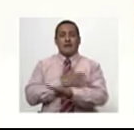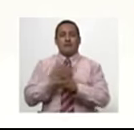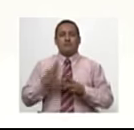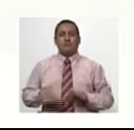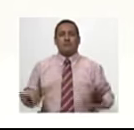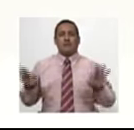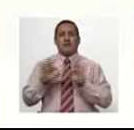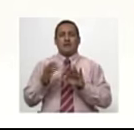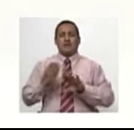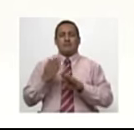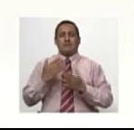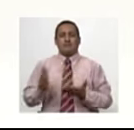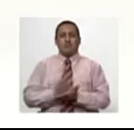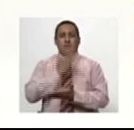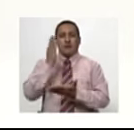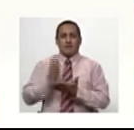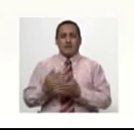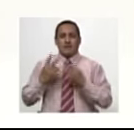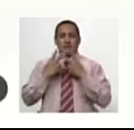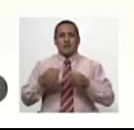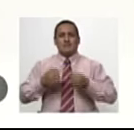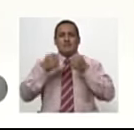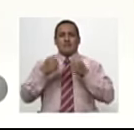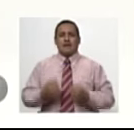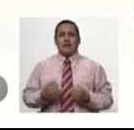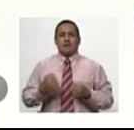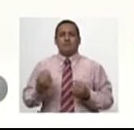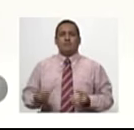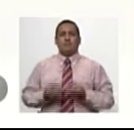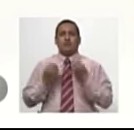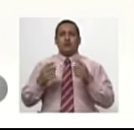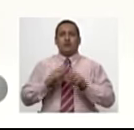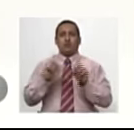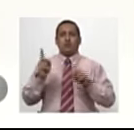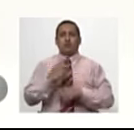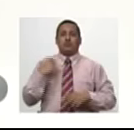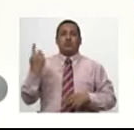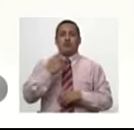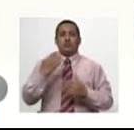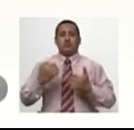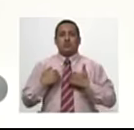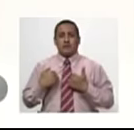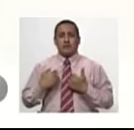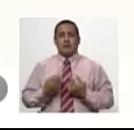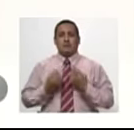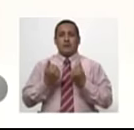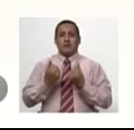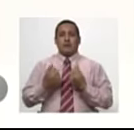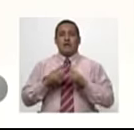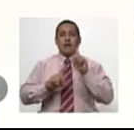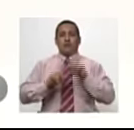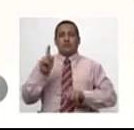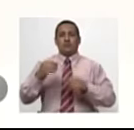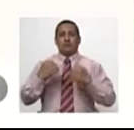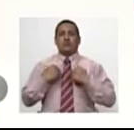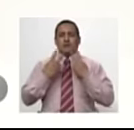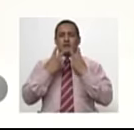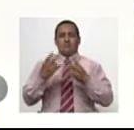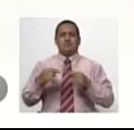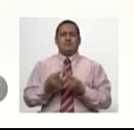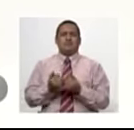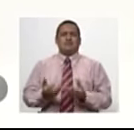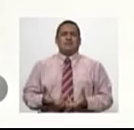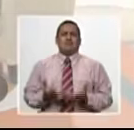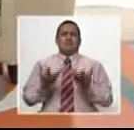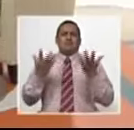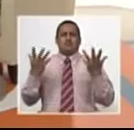que más ha afectado al proceso de centralización. Porque no todos lo tienen, y los que lo tienen en enormes